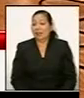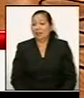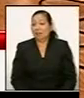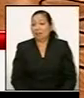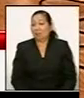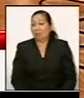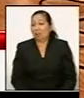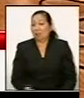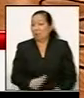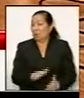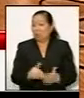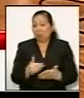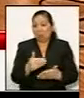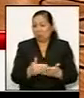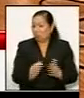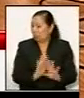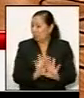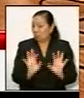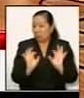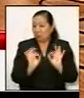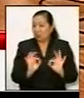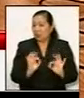figura ahí está todo